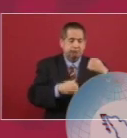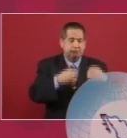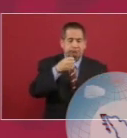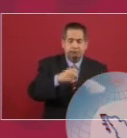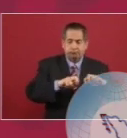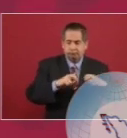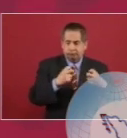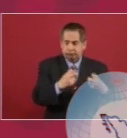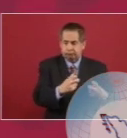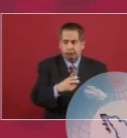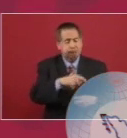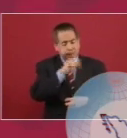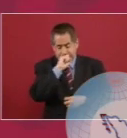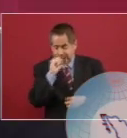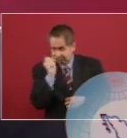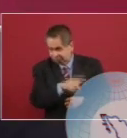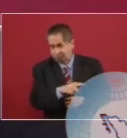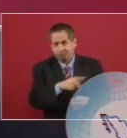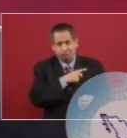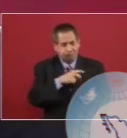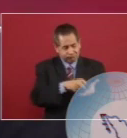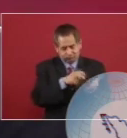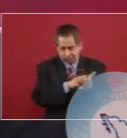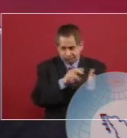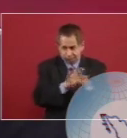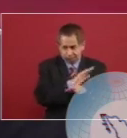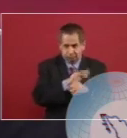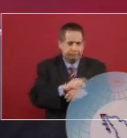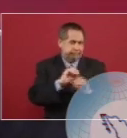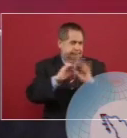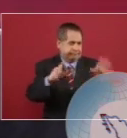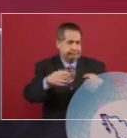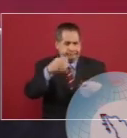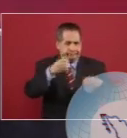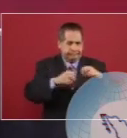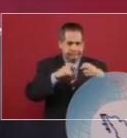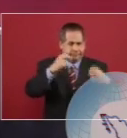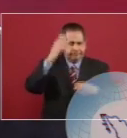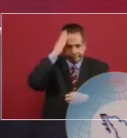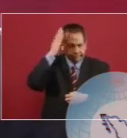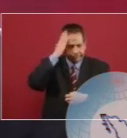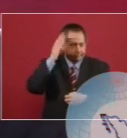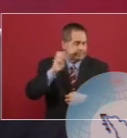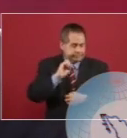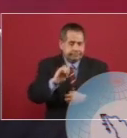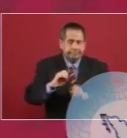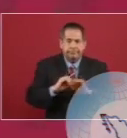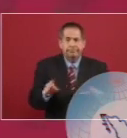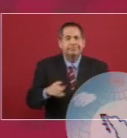magistrados y, desde luego, de ministros. Pero